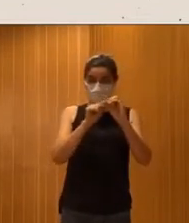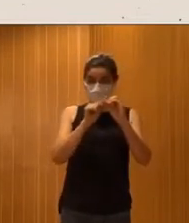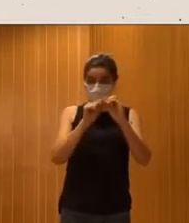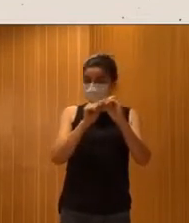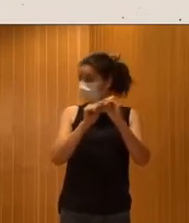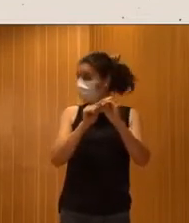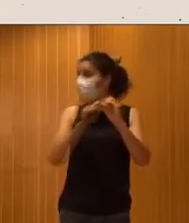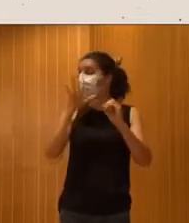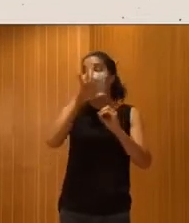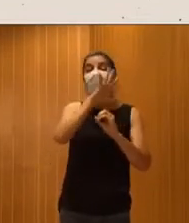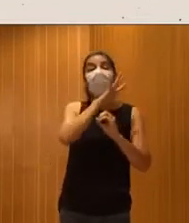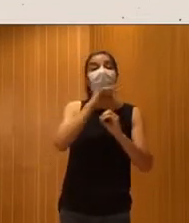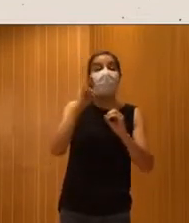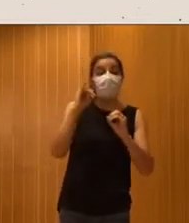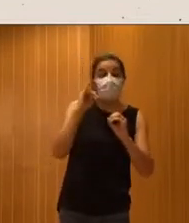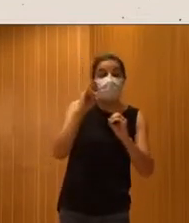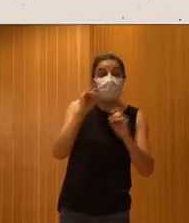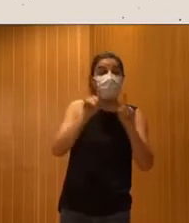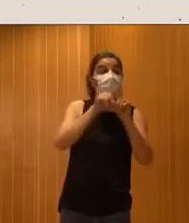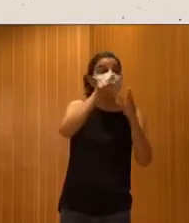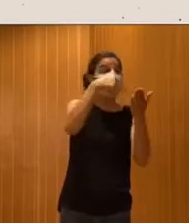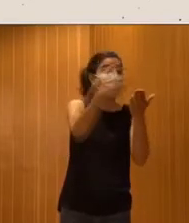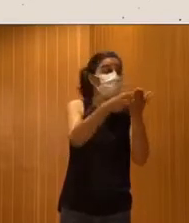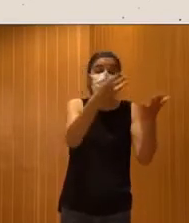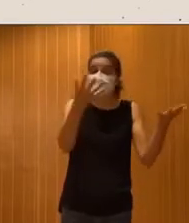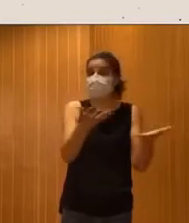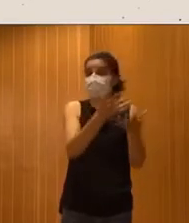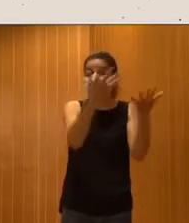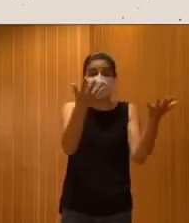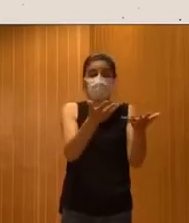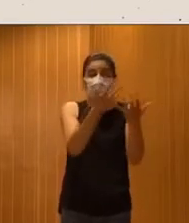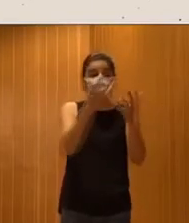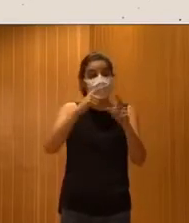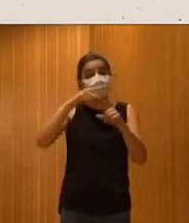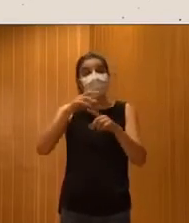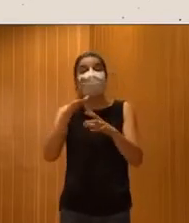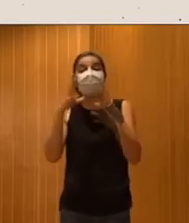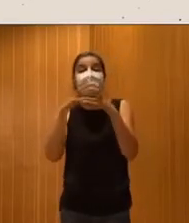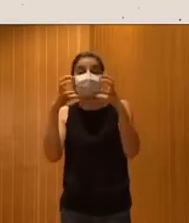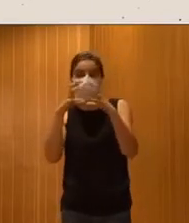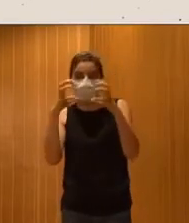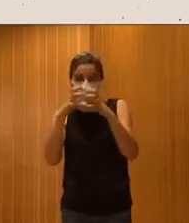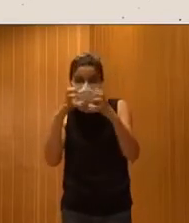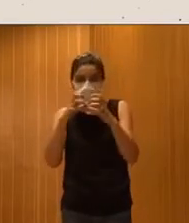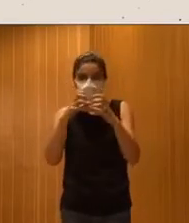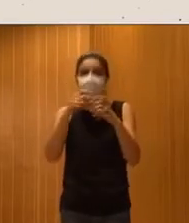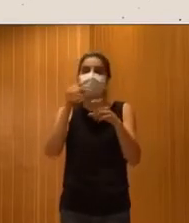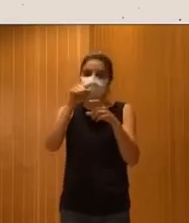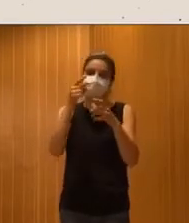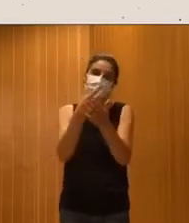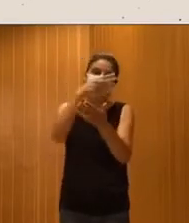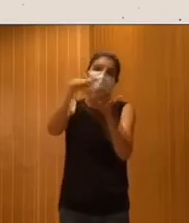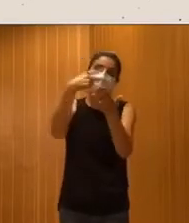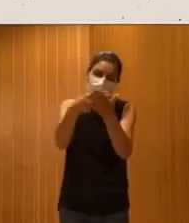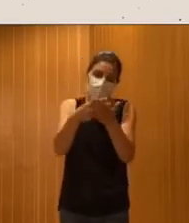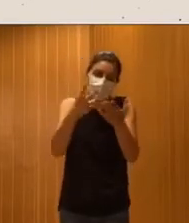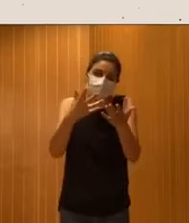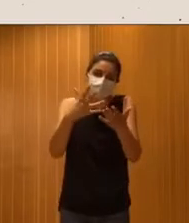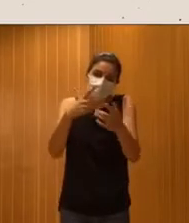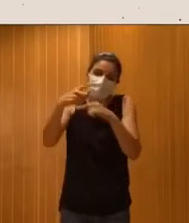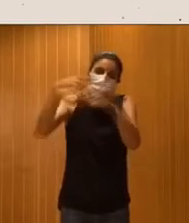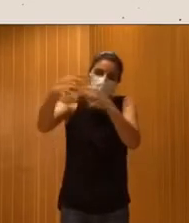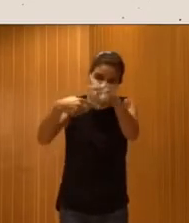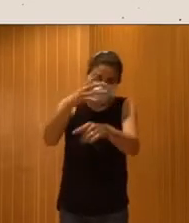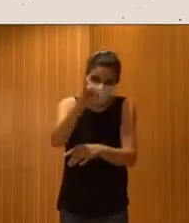las caídas en azul son las caídas que no tienen consecuencia y las caídas en naranja son las caídas que han tenido alguna consecuencia, que eso es lo normal en